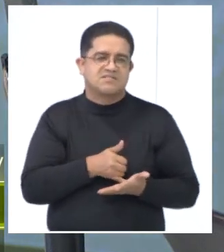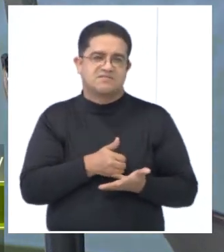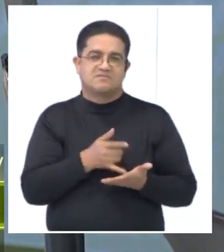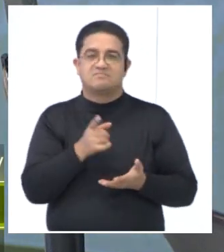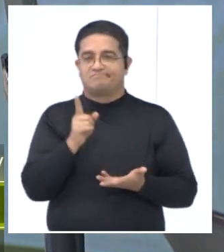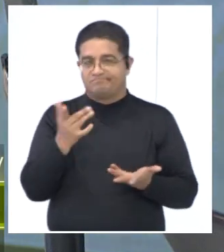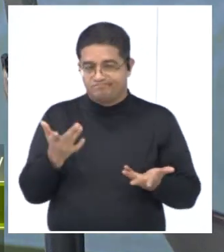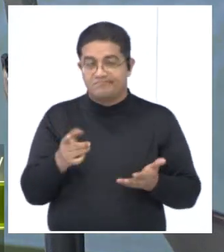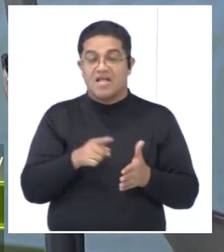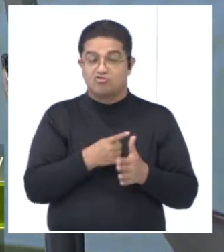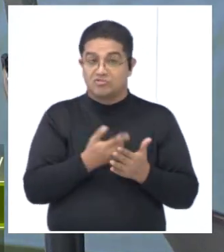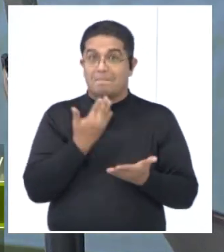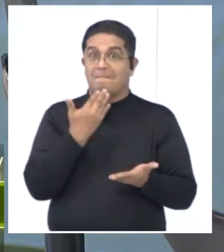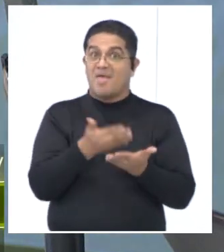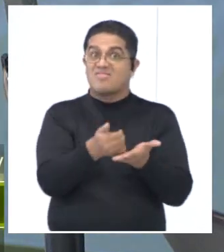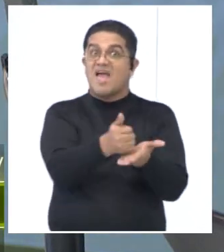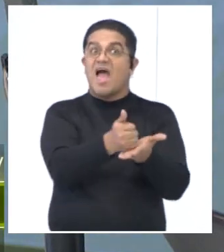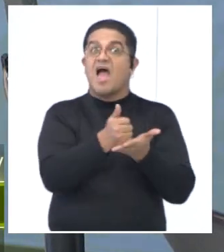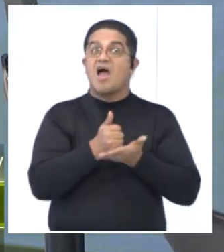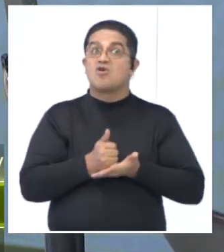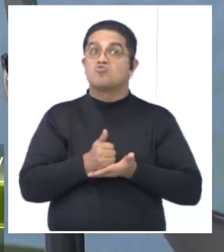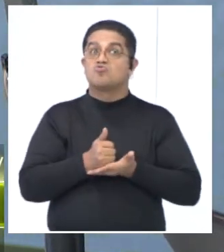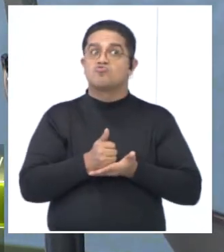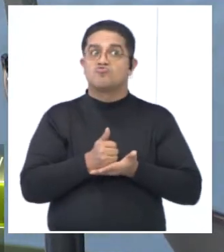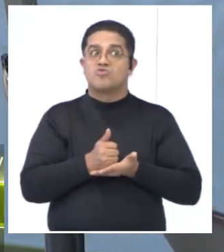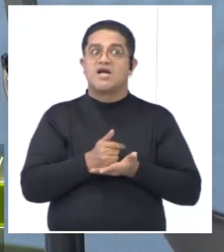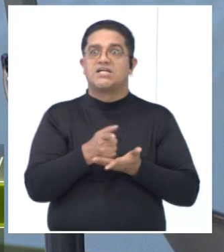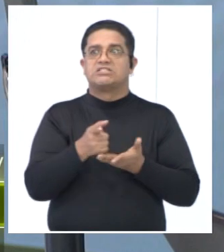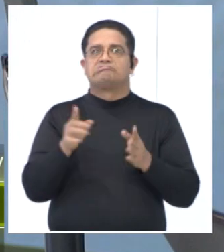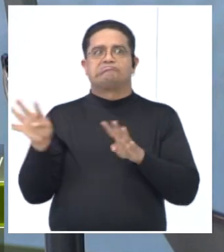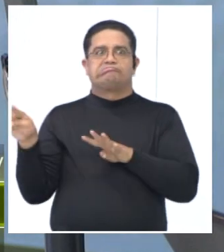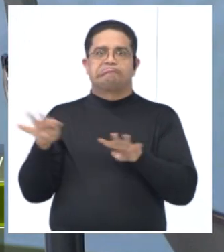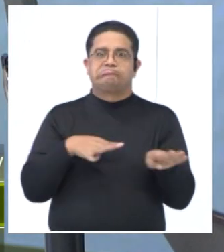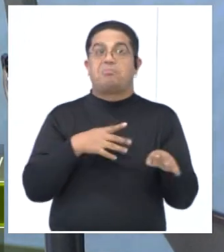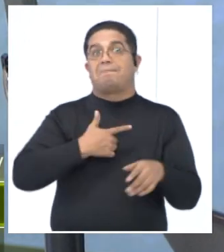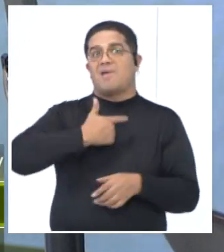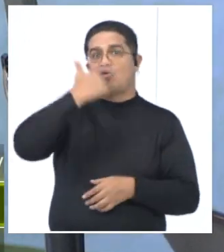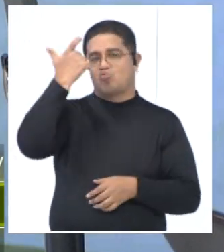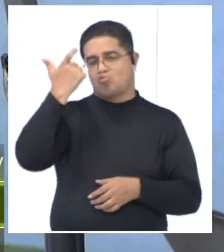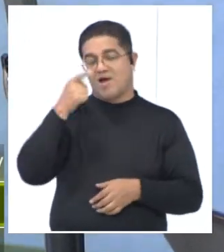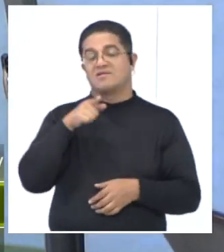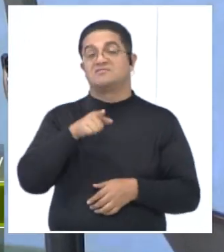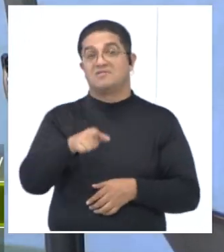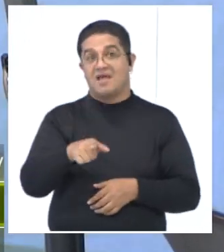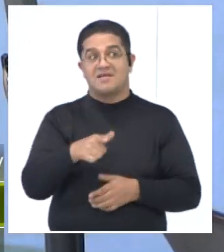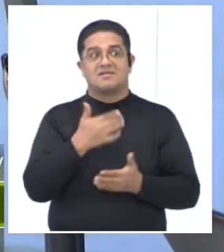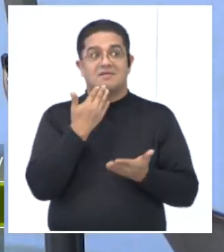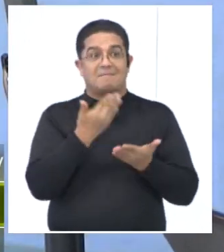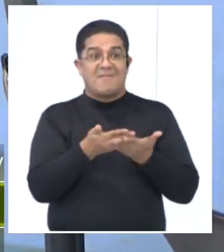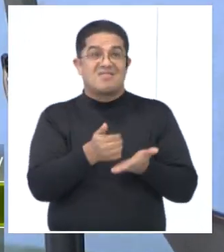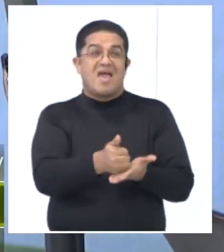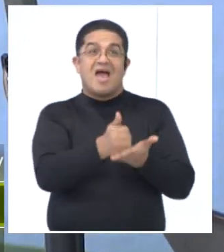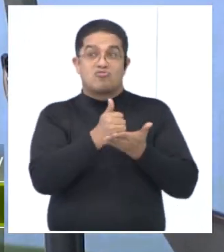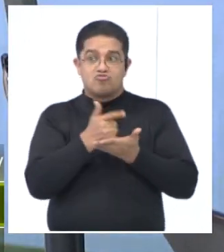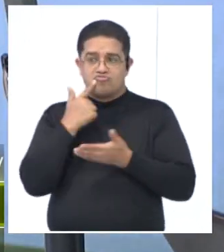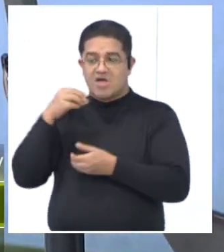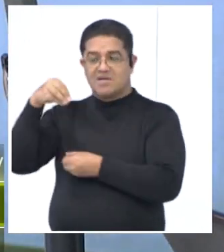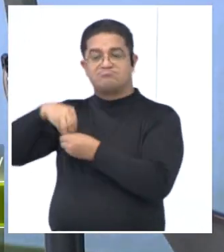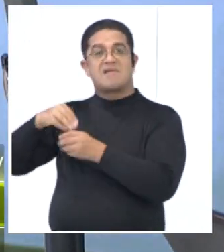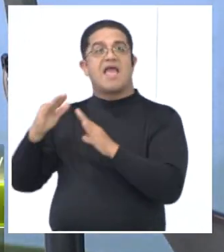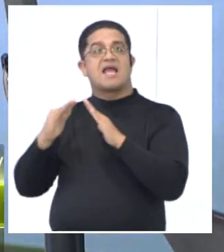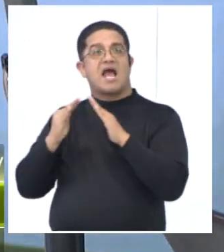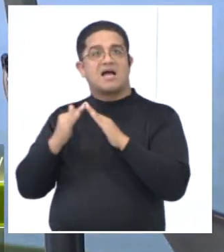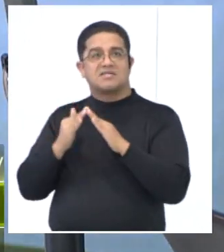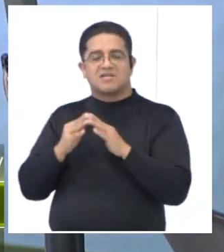asunto de pedir ayuda entra en ese escenario de vergüenza. Entonces, esa reestructuración de pedir ayuda viene desde casa, cuando se le enseña y se